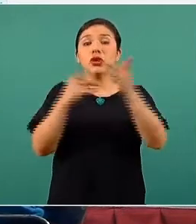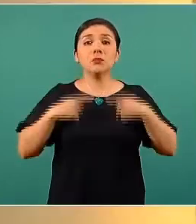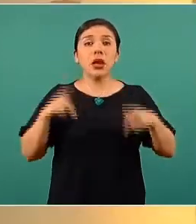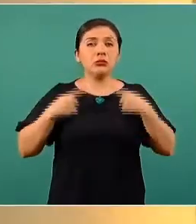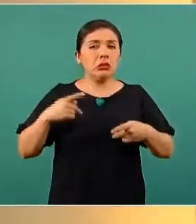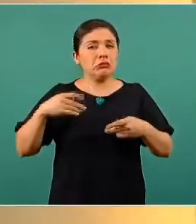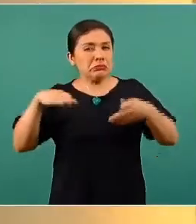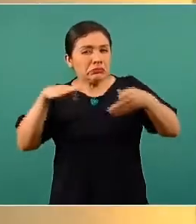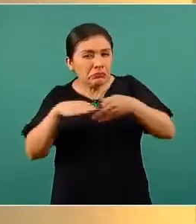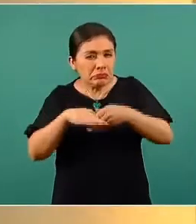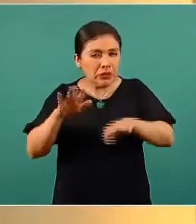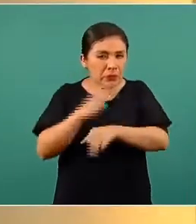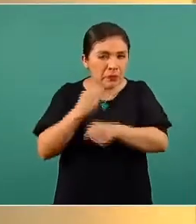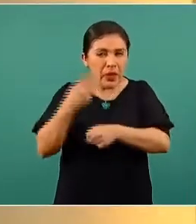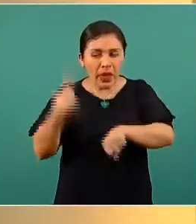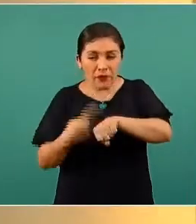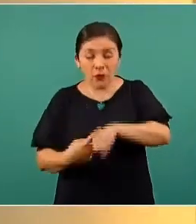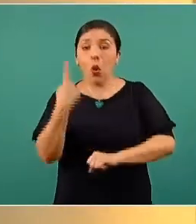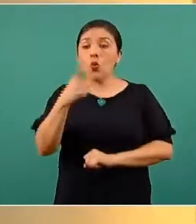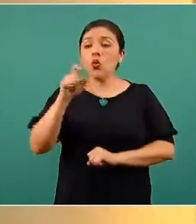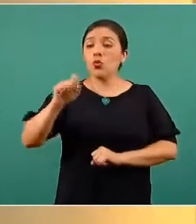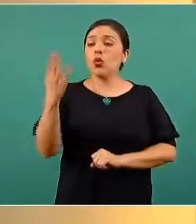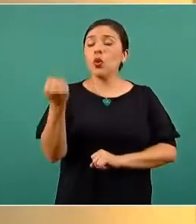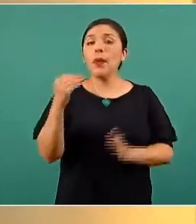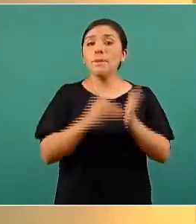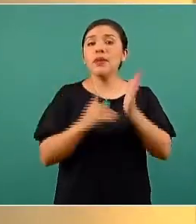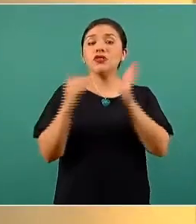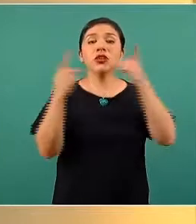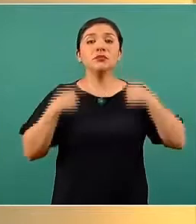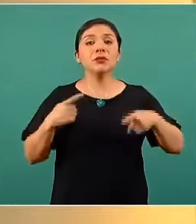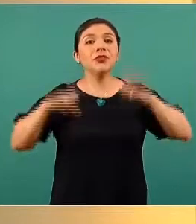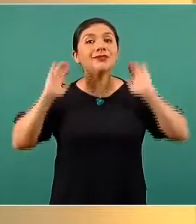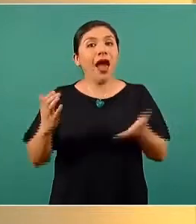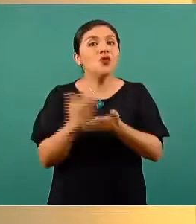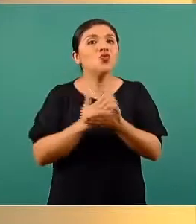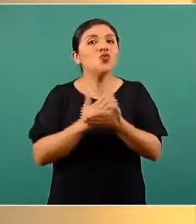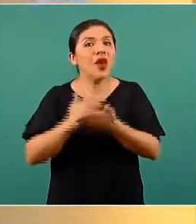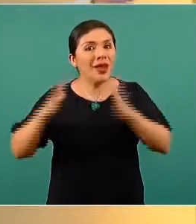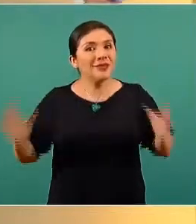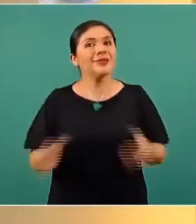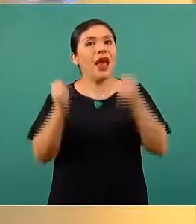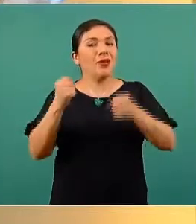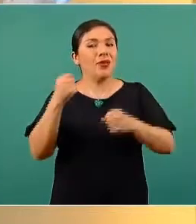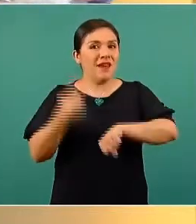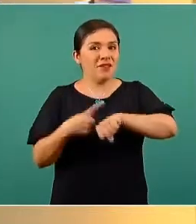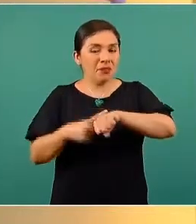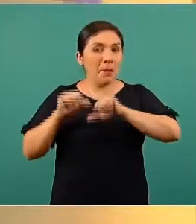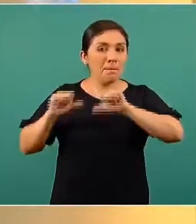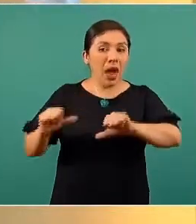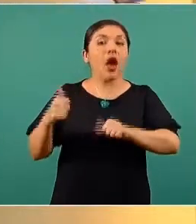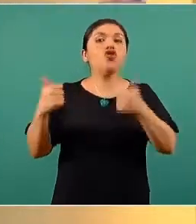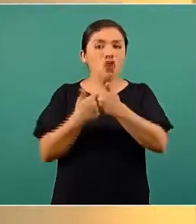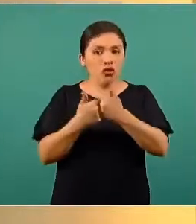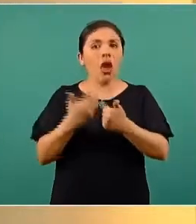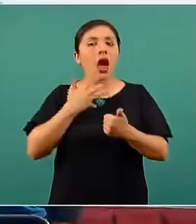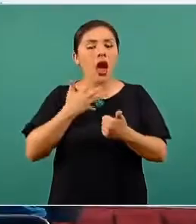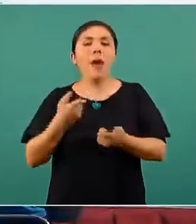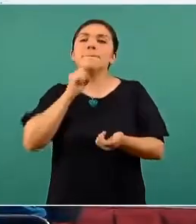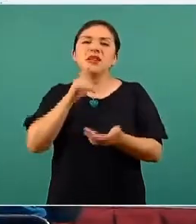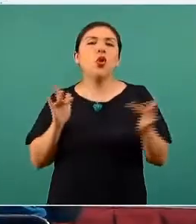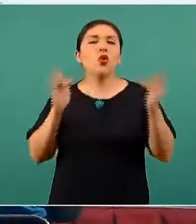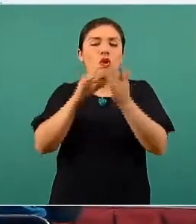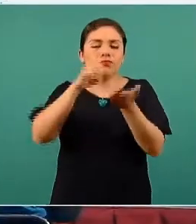estimados, 1.9 millones de personas que se estima han recuperado su salud, de todas las que han tenido un contacto con el Sistema